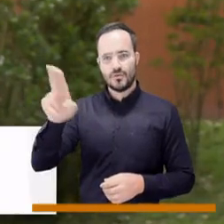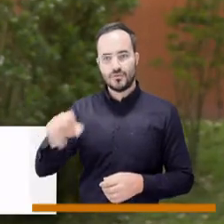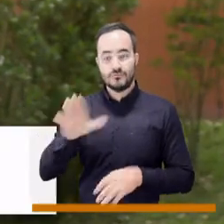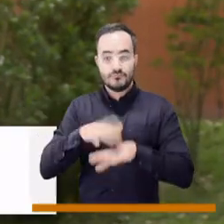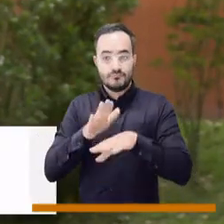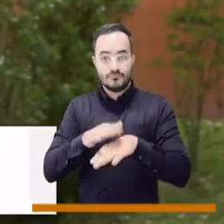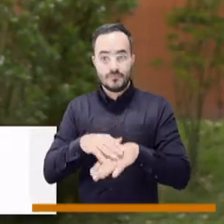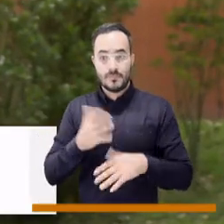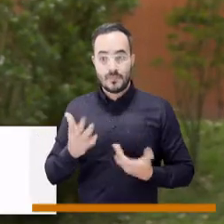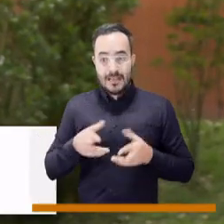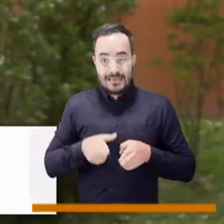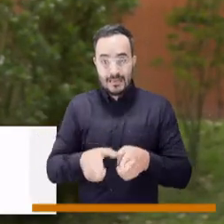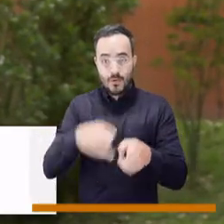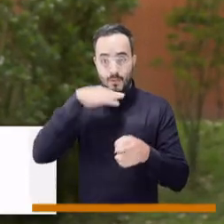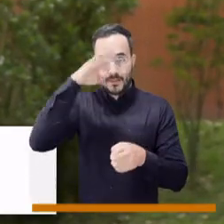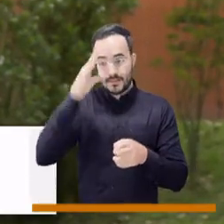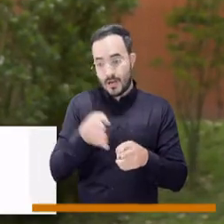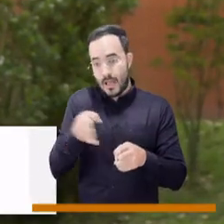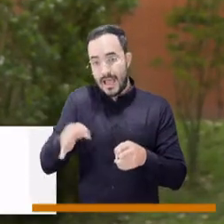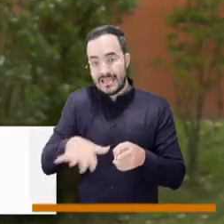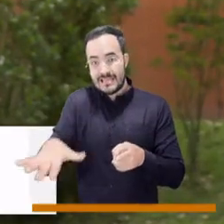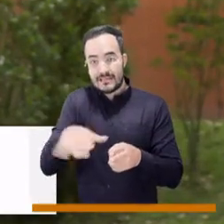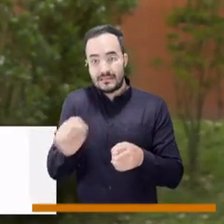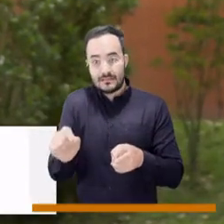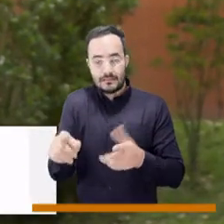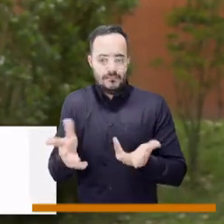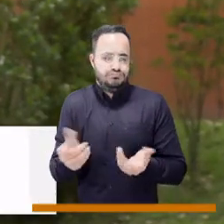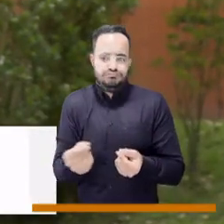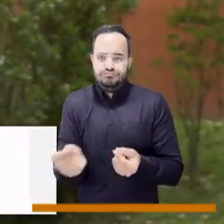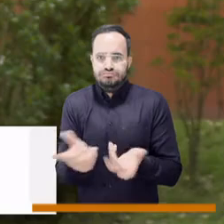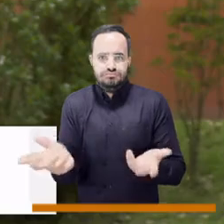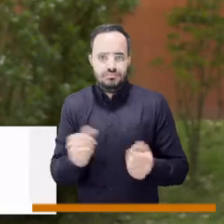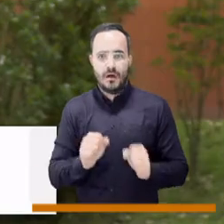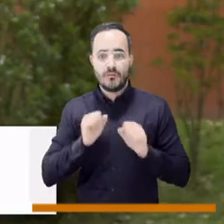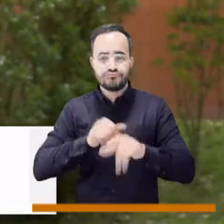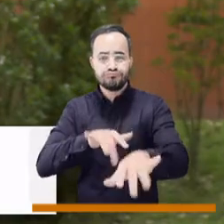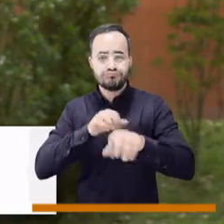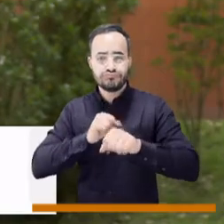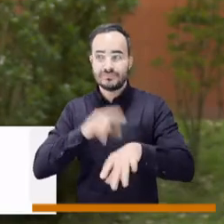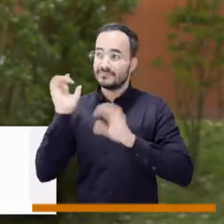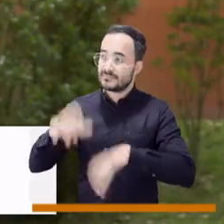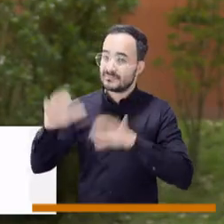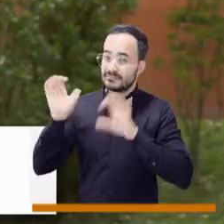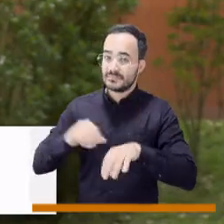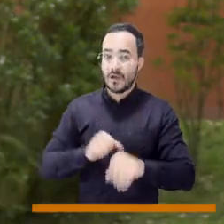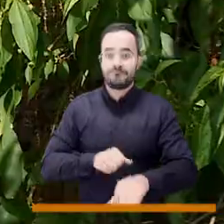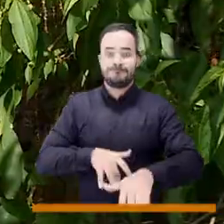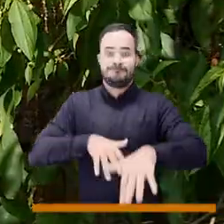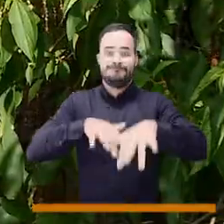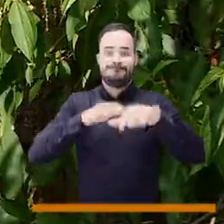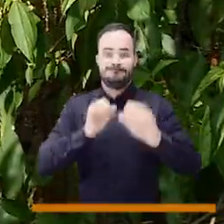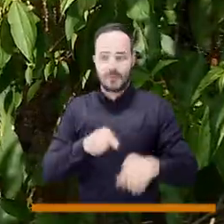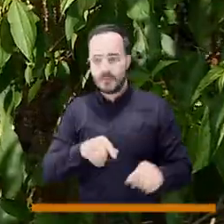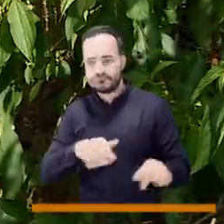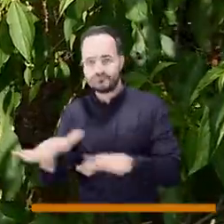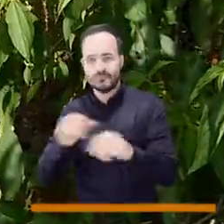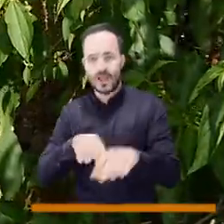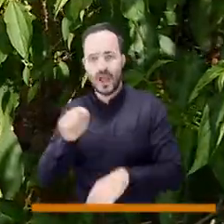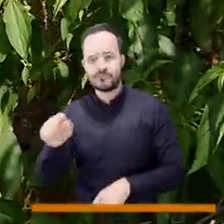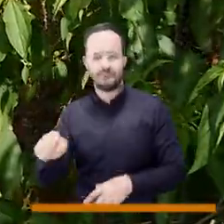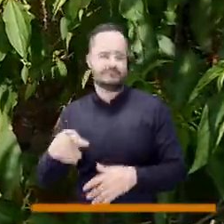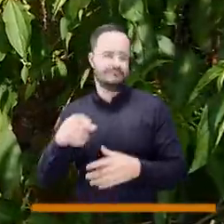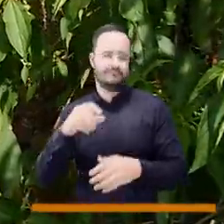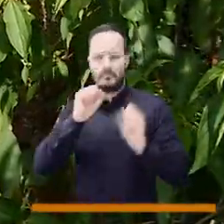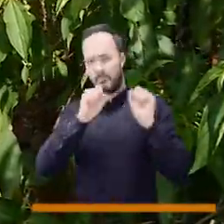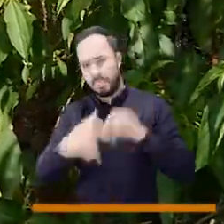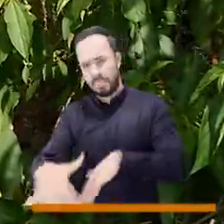toda la orilla del río Medellín y que debido precisamente a las fuertes crecientes que tuvo el río Medellín en los últimos años por el fenómeno de la Niña,